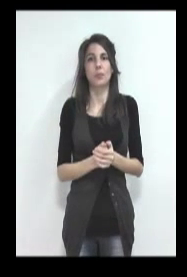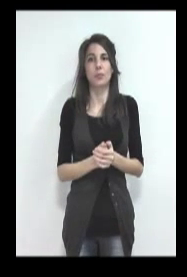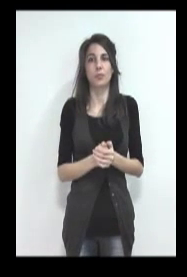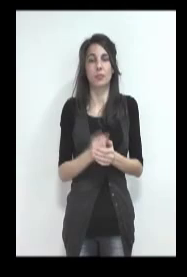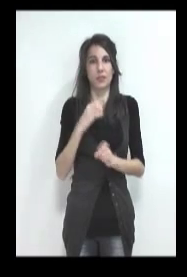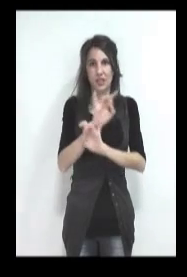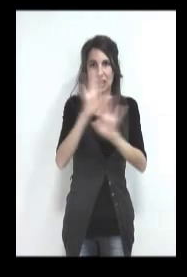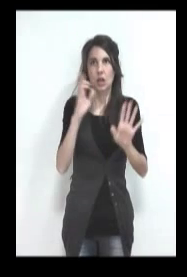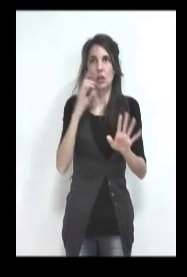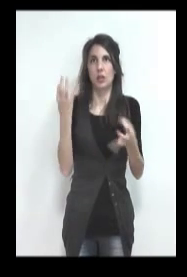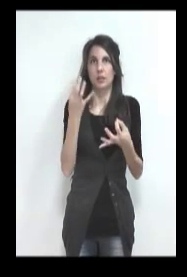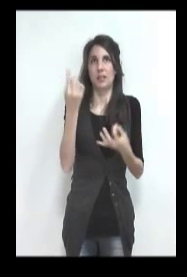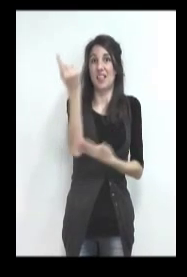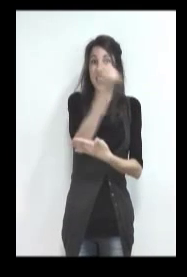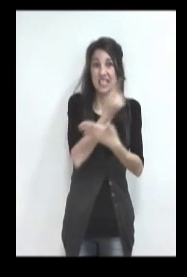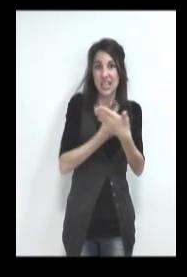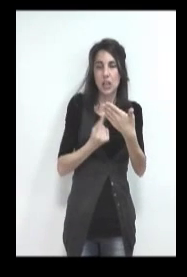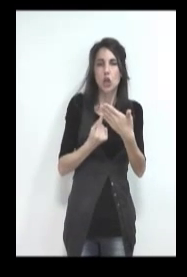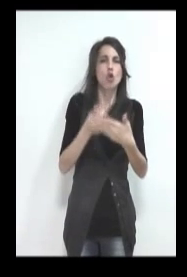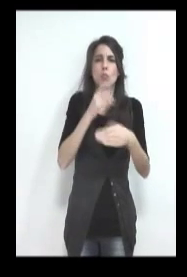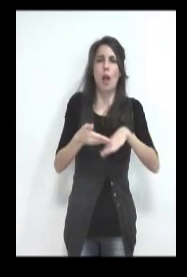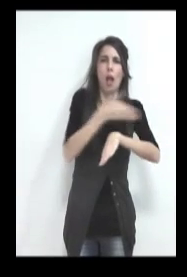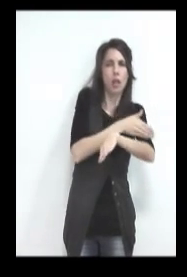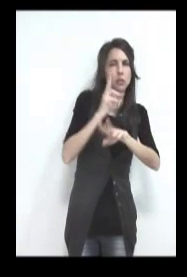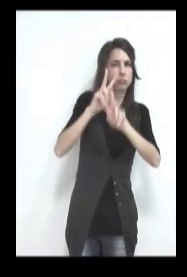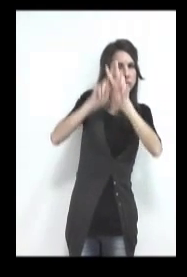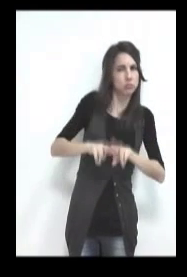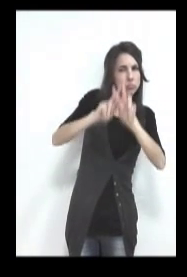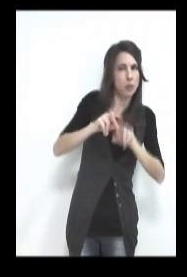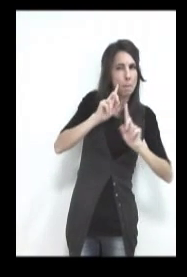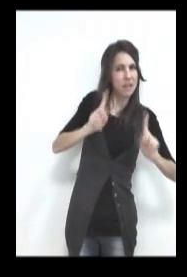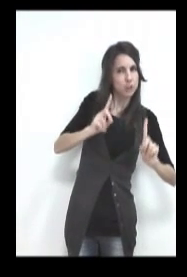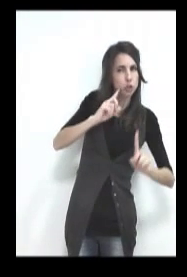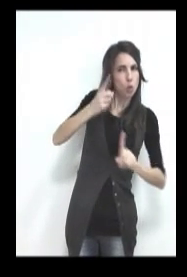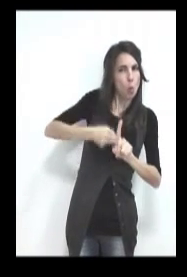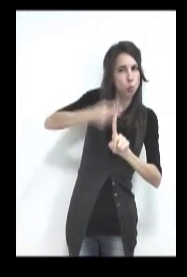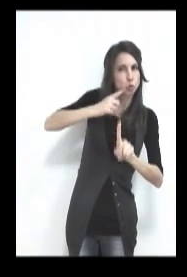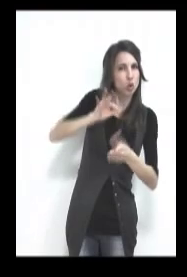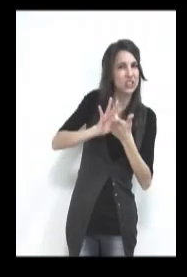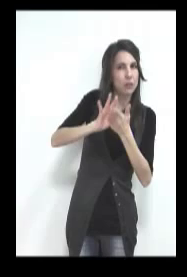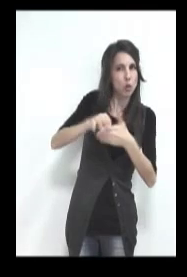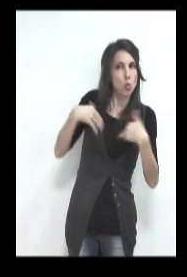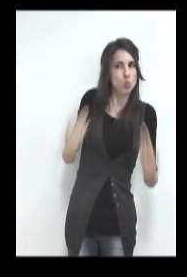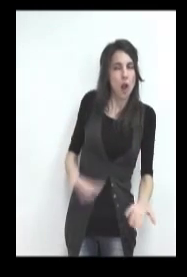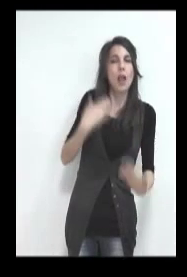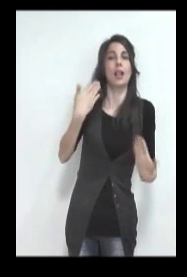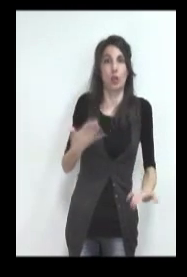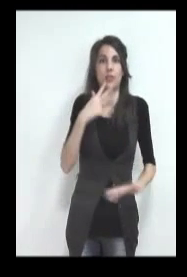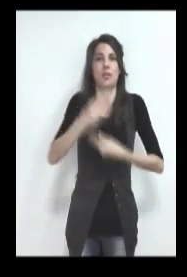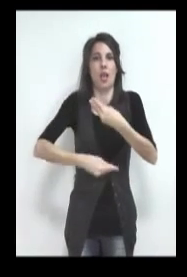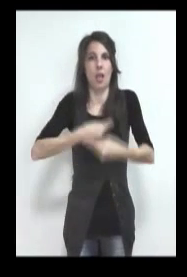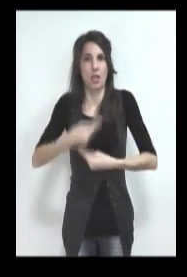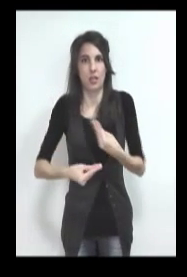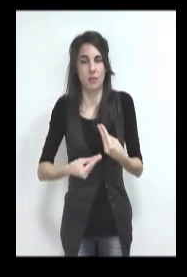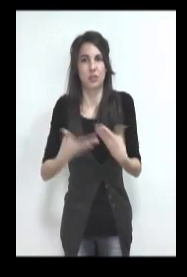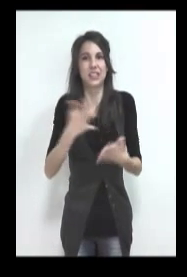diseño que se hace analizando las previsiones de uso de los servicios, y por tanto es que la